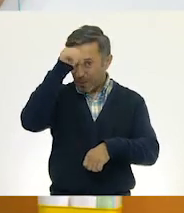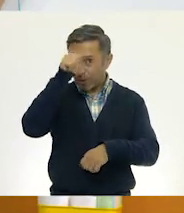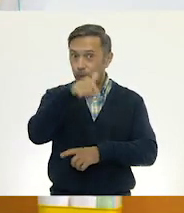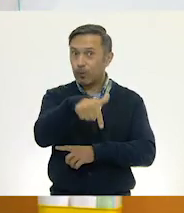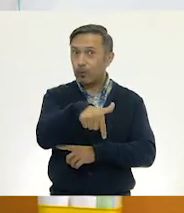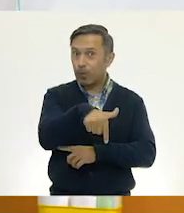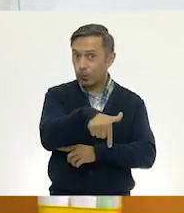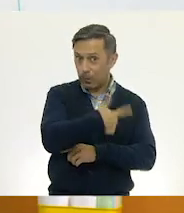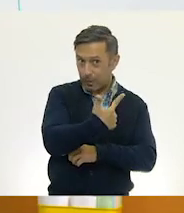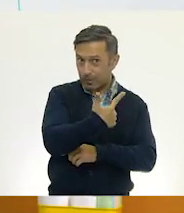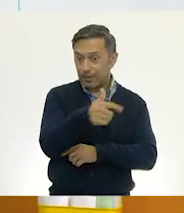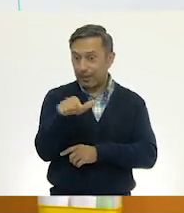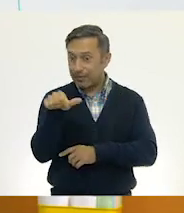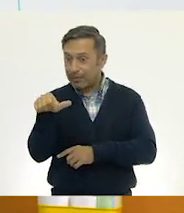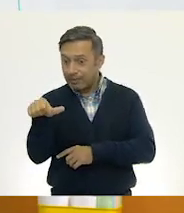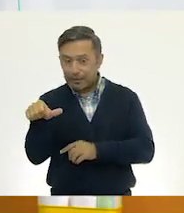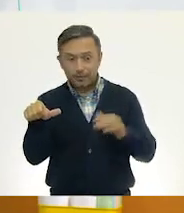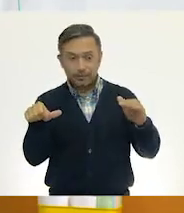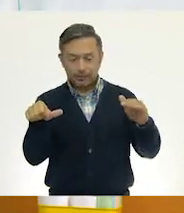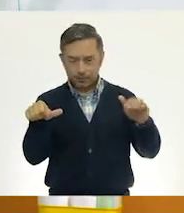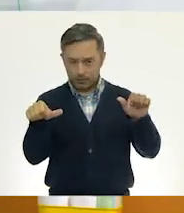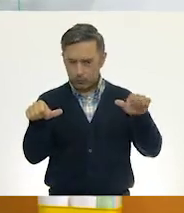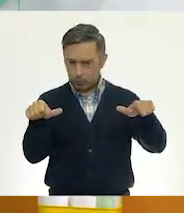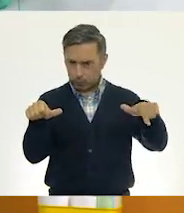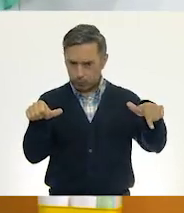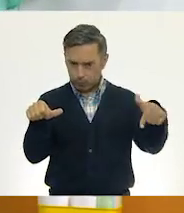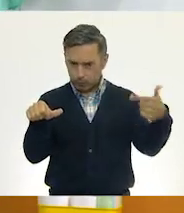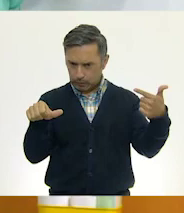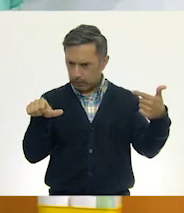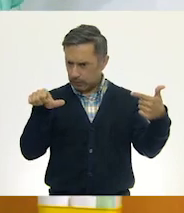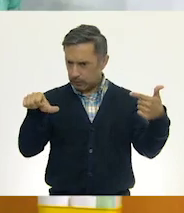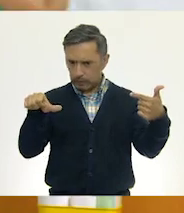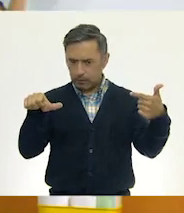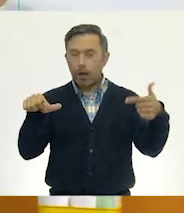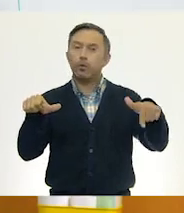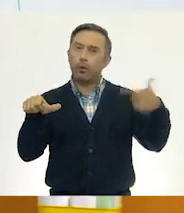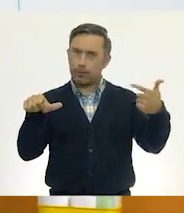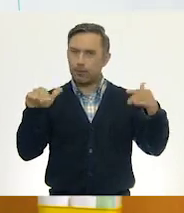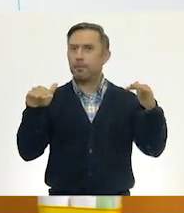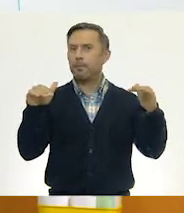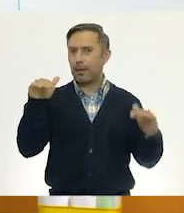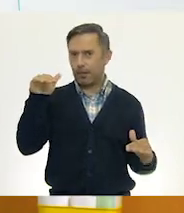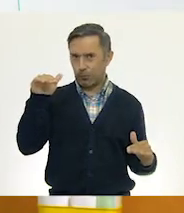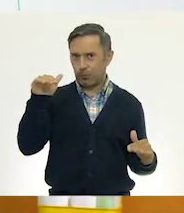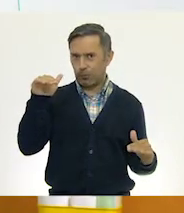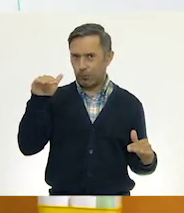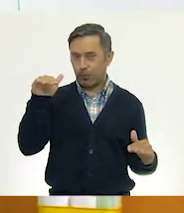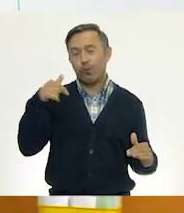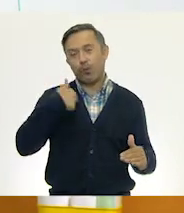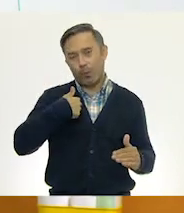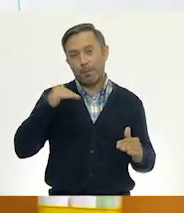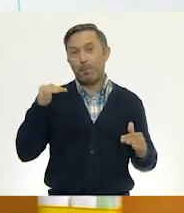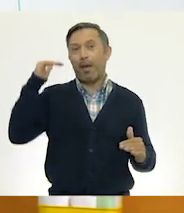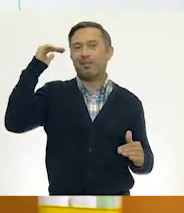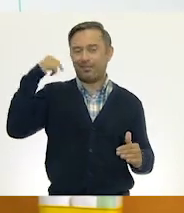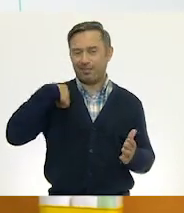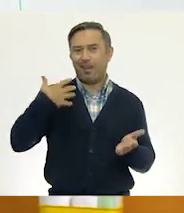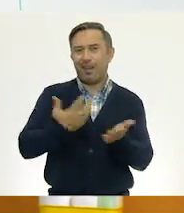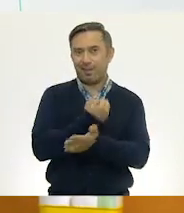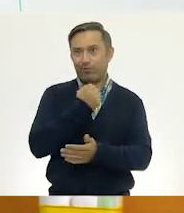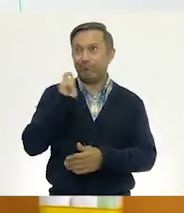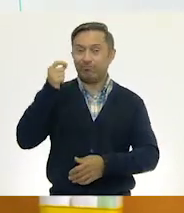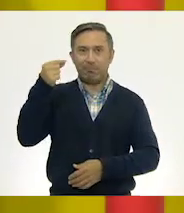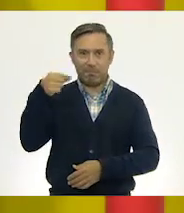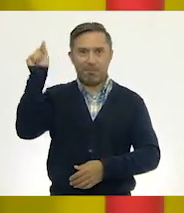menor que 16. Por lo tanto, me voy a poner aquí una palomita. Muy bien. Bien. ¿Quieres